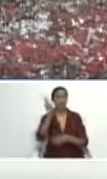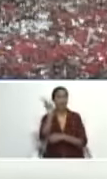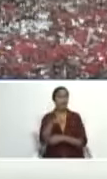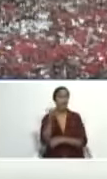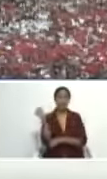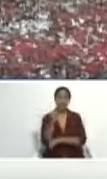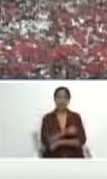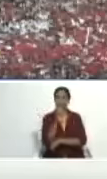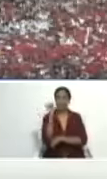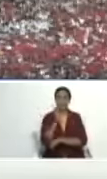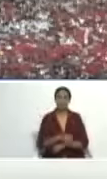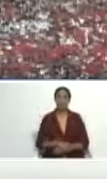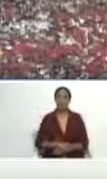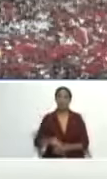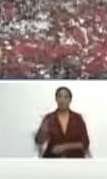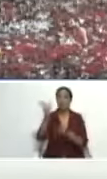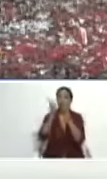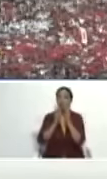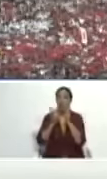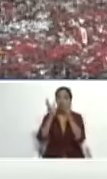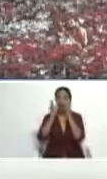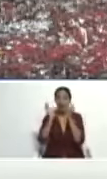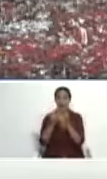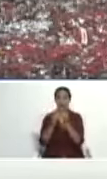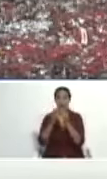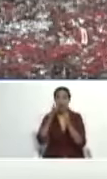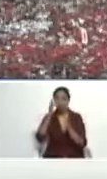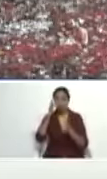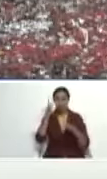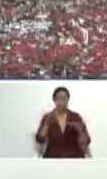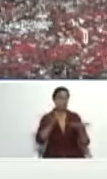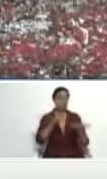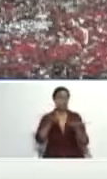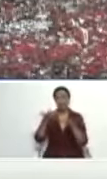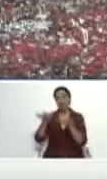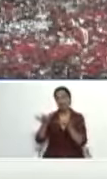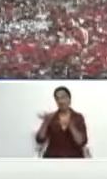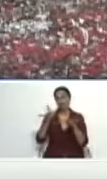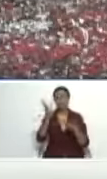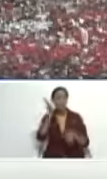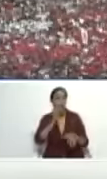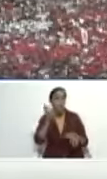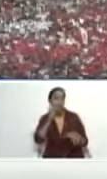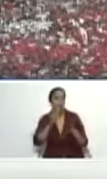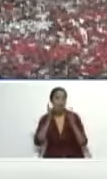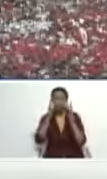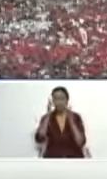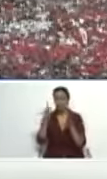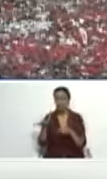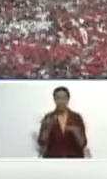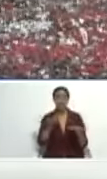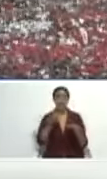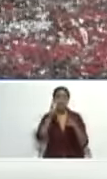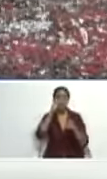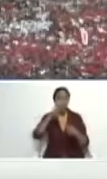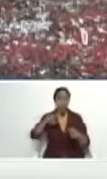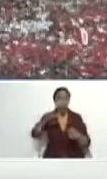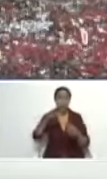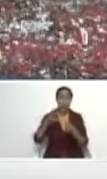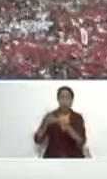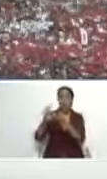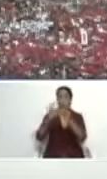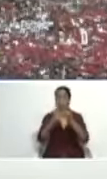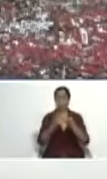jamás será vencido. Oigan apellido, oigan oligarca, el